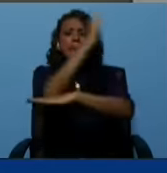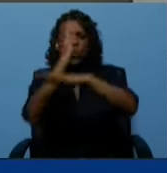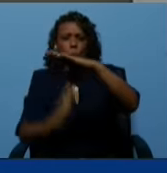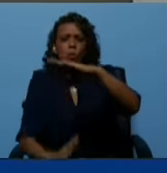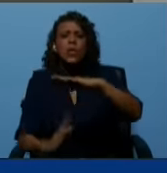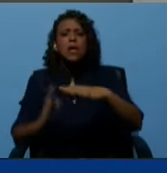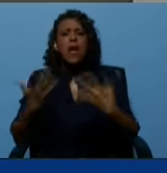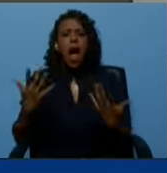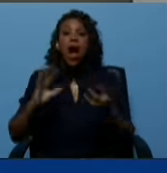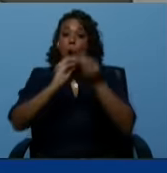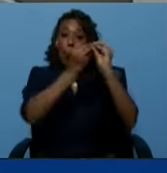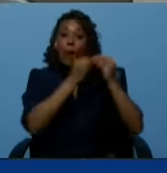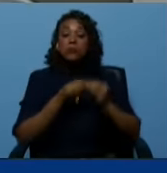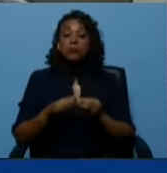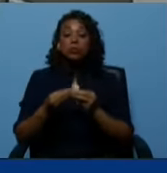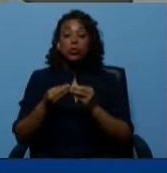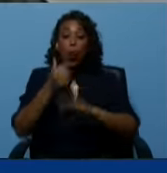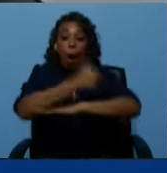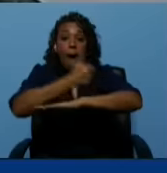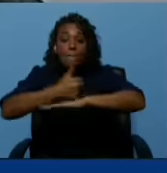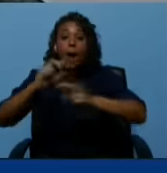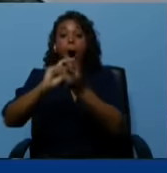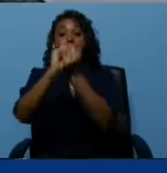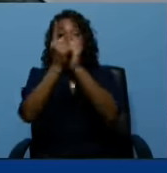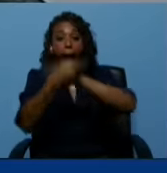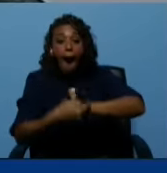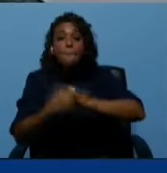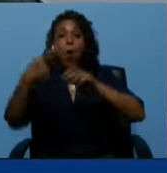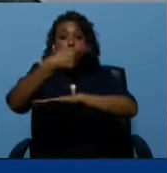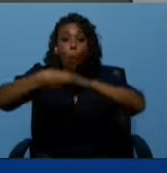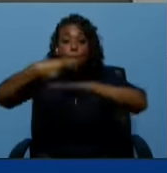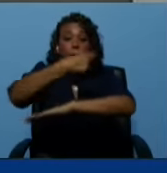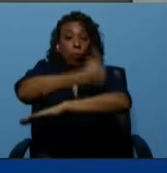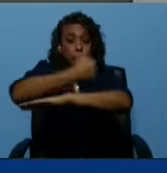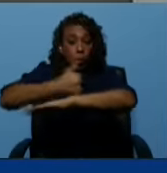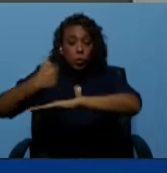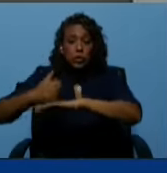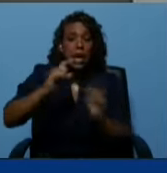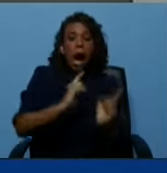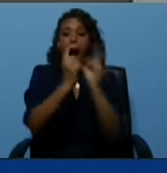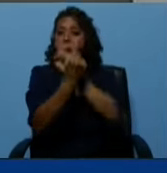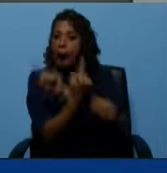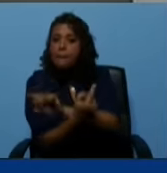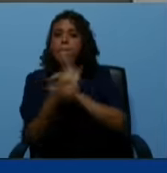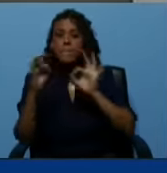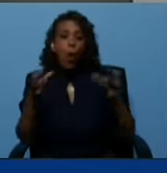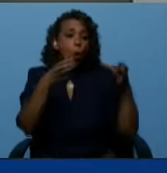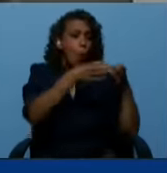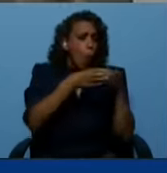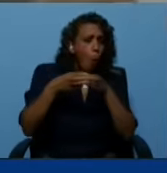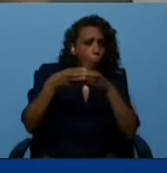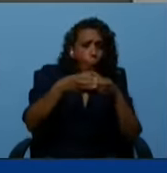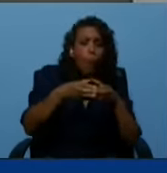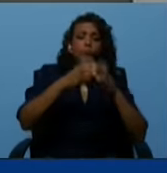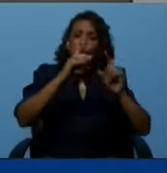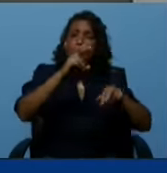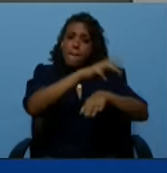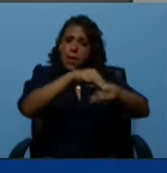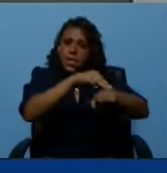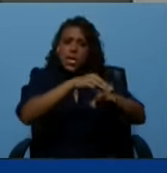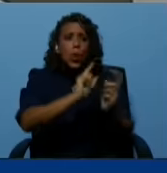de la renovación del gobierno, de la conformación de un nuevo equipo. Ratificó un grupo de compañeros